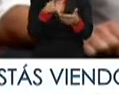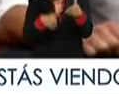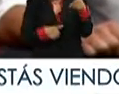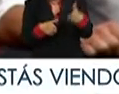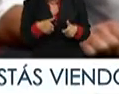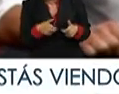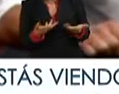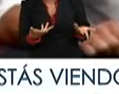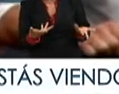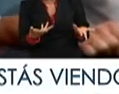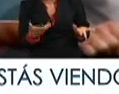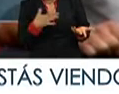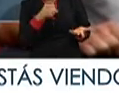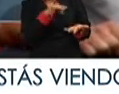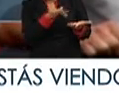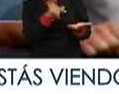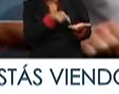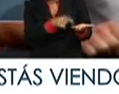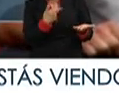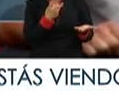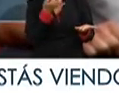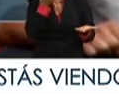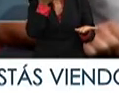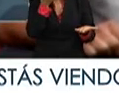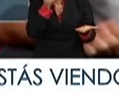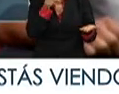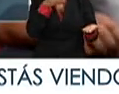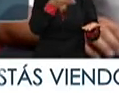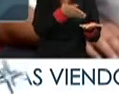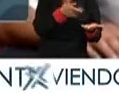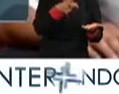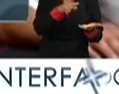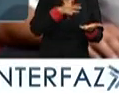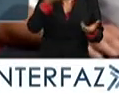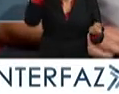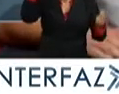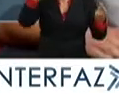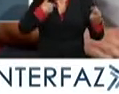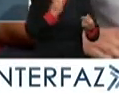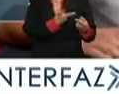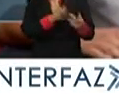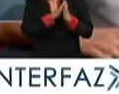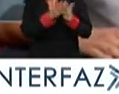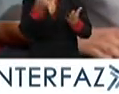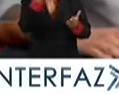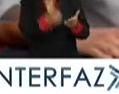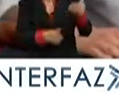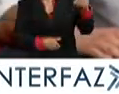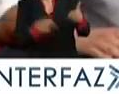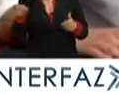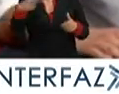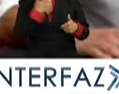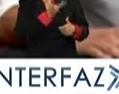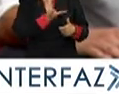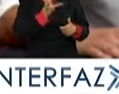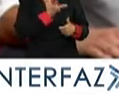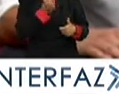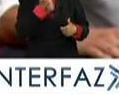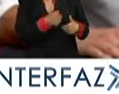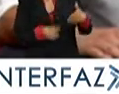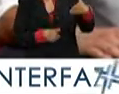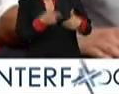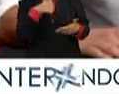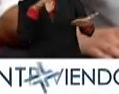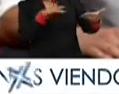teatro por leerlo. Sin embargo, existe. Sí hay un público ávido que le encanta leer teatro